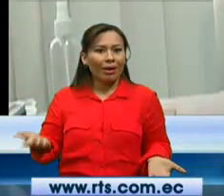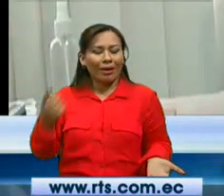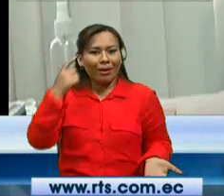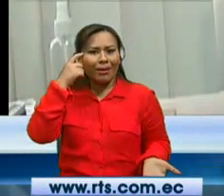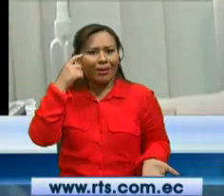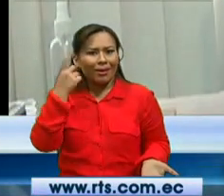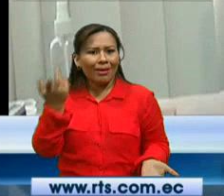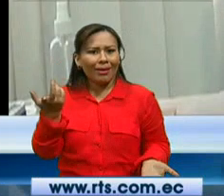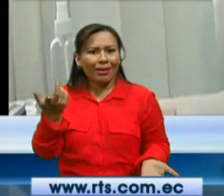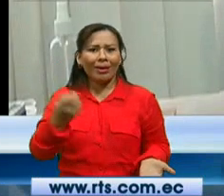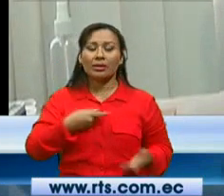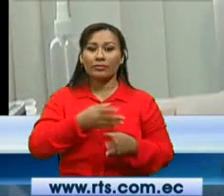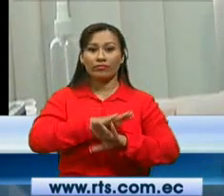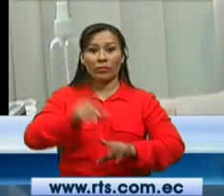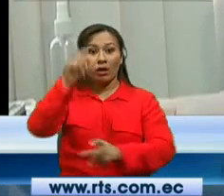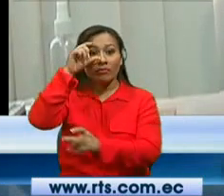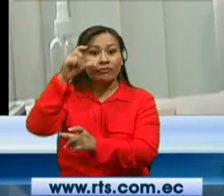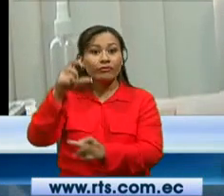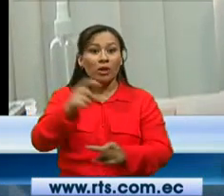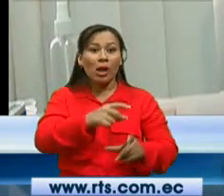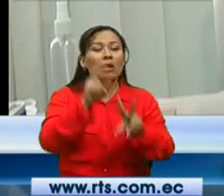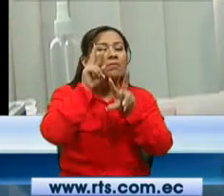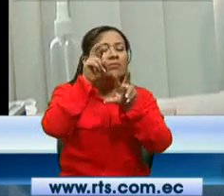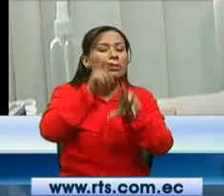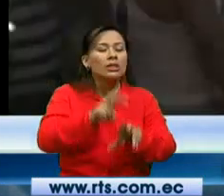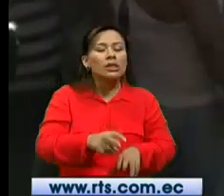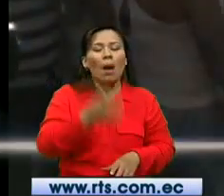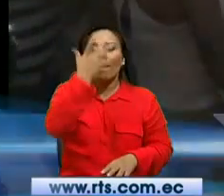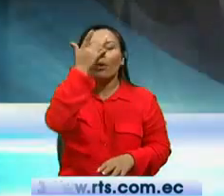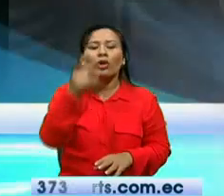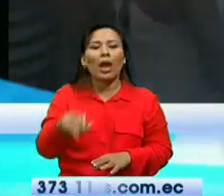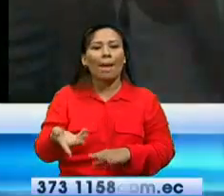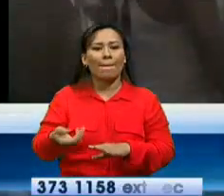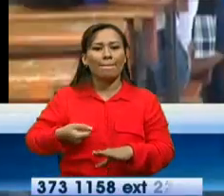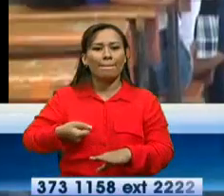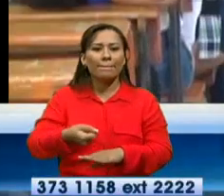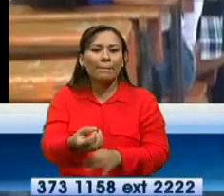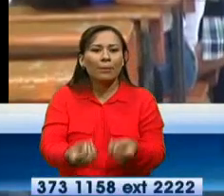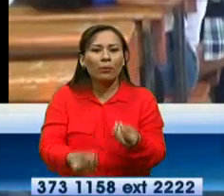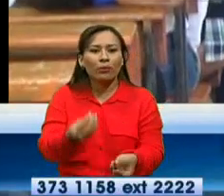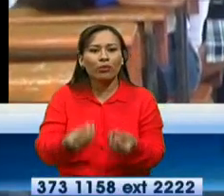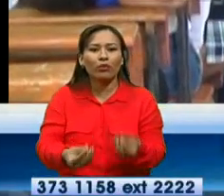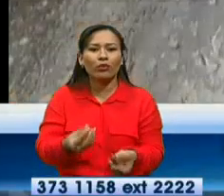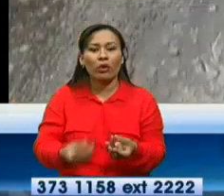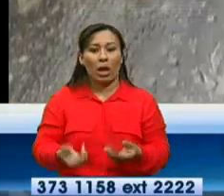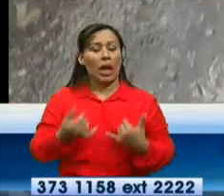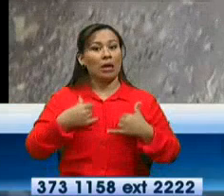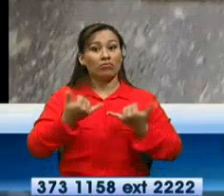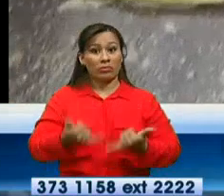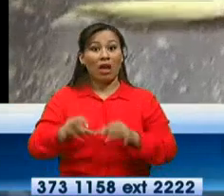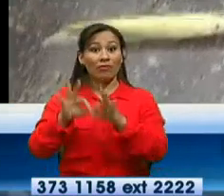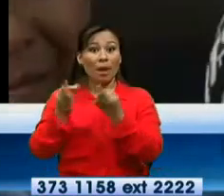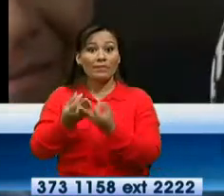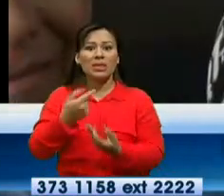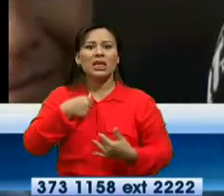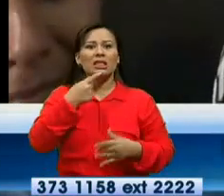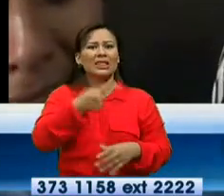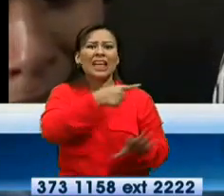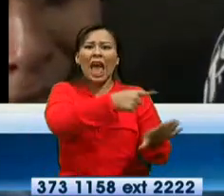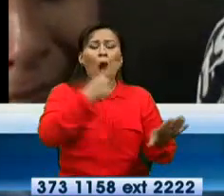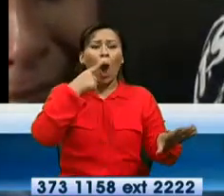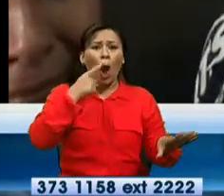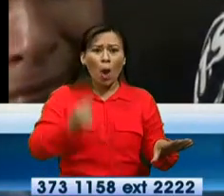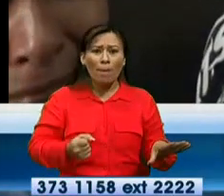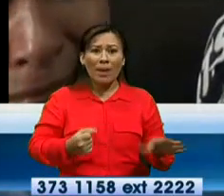cual se pudo haber dado una presunta muerte. Allegados de las víctimas piden la máxima pena para los implicados. No merecen